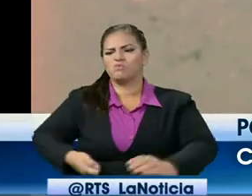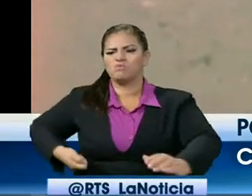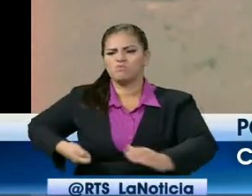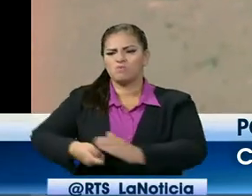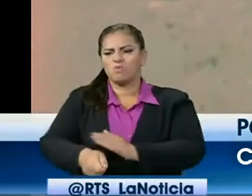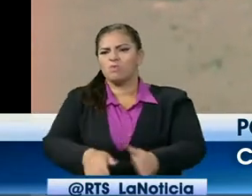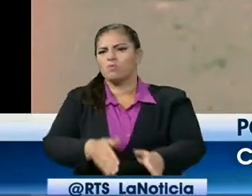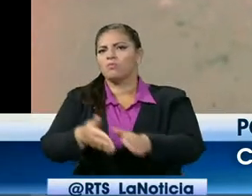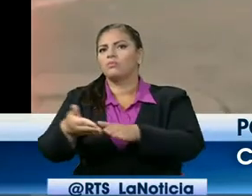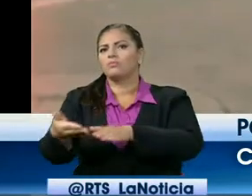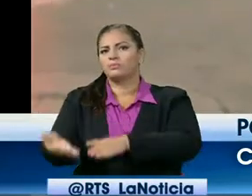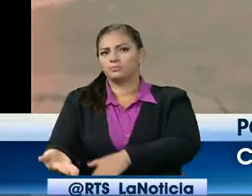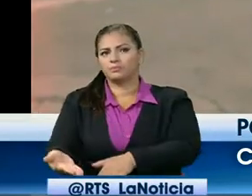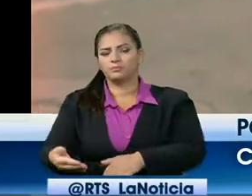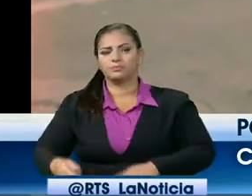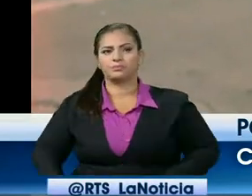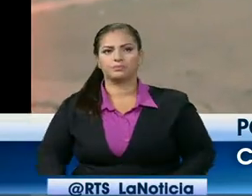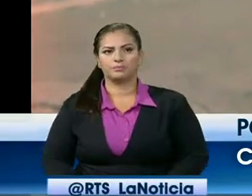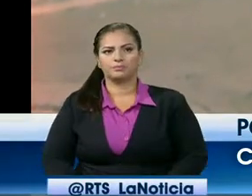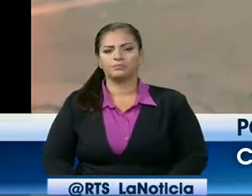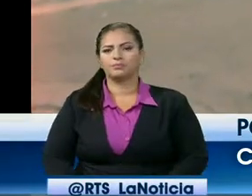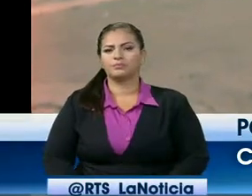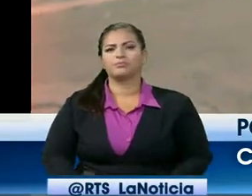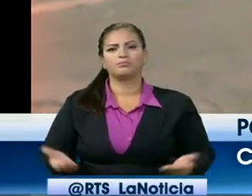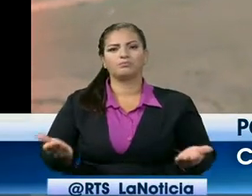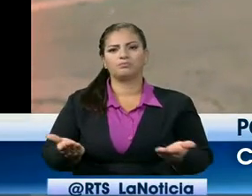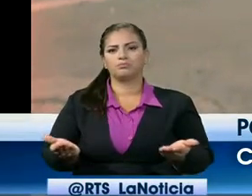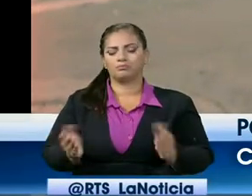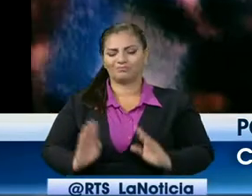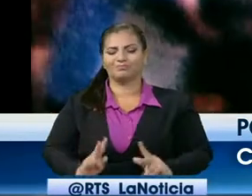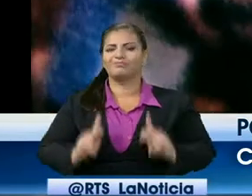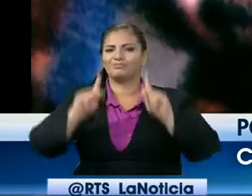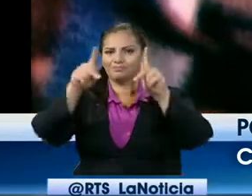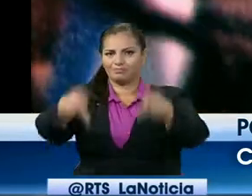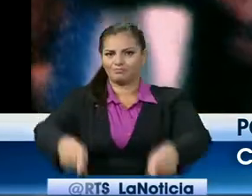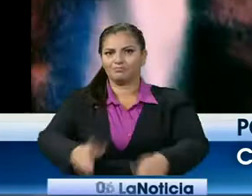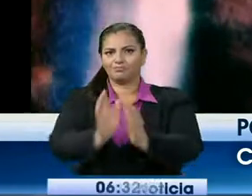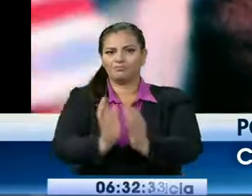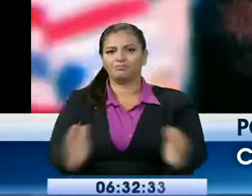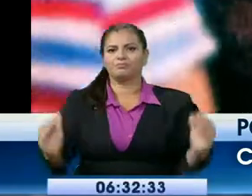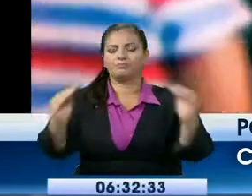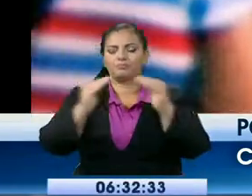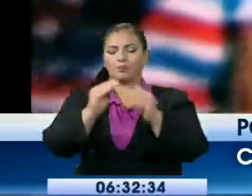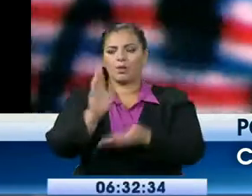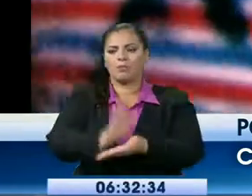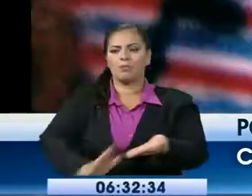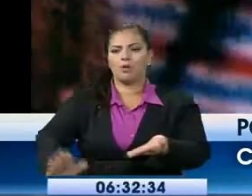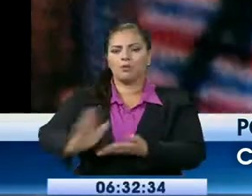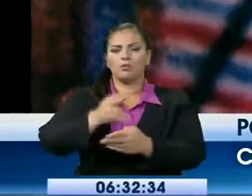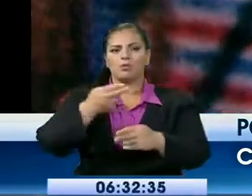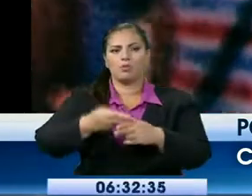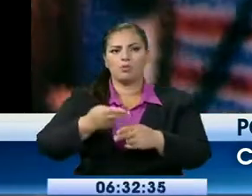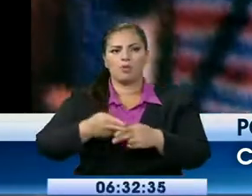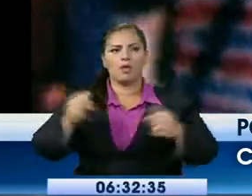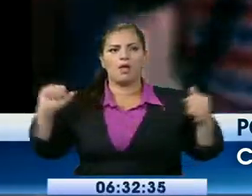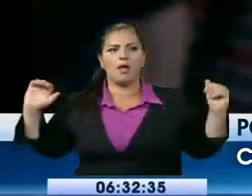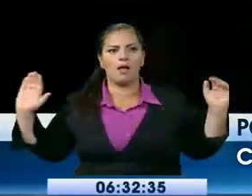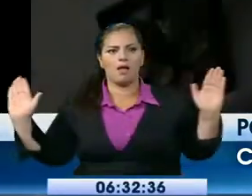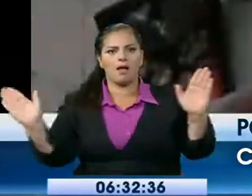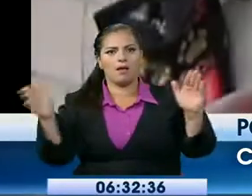isla Trinitaria, al sur de Guayaquil, con un disparo en el tórax. La mamá del tipo que disparó a mi esposo